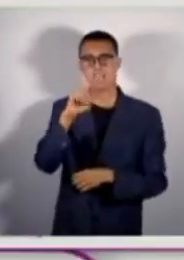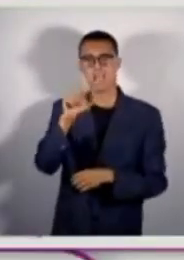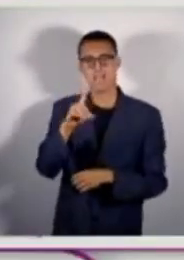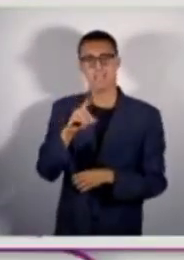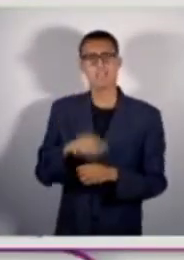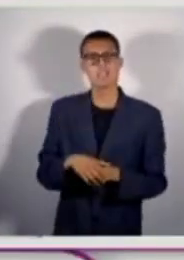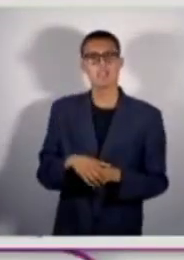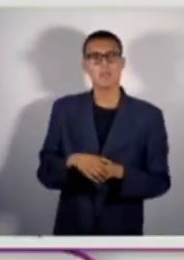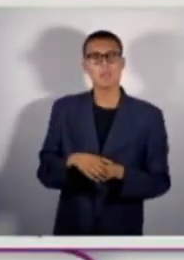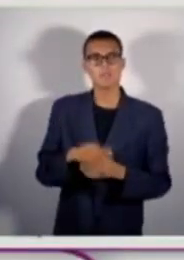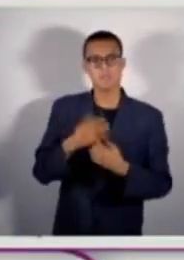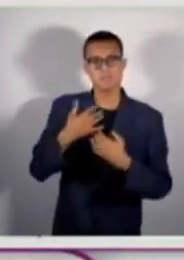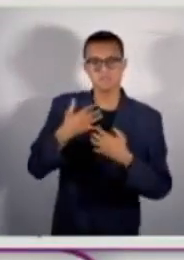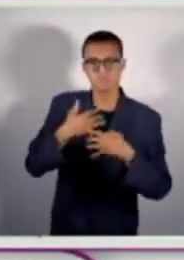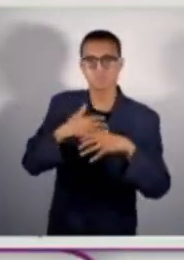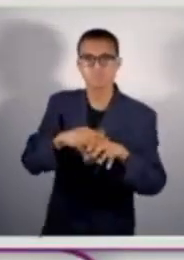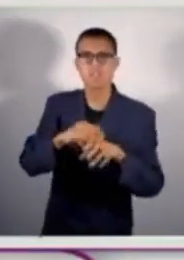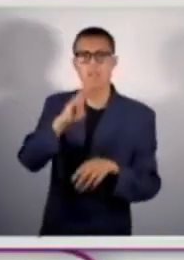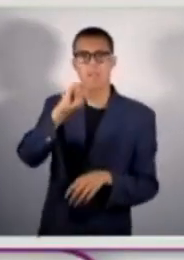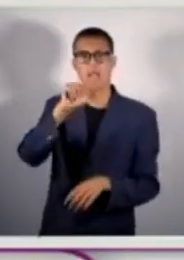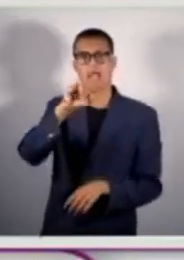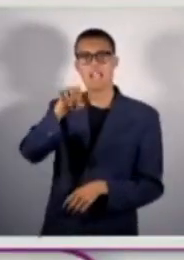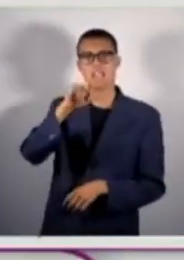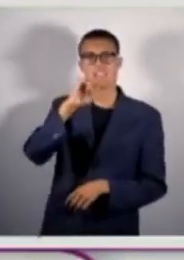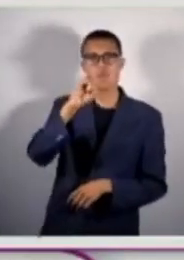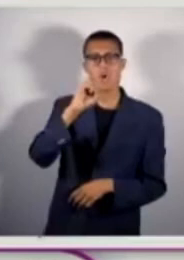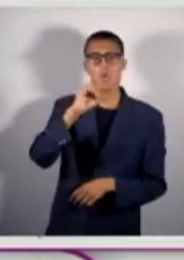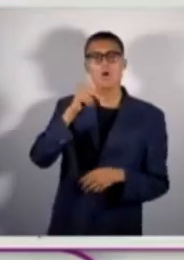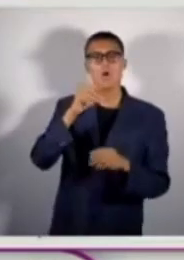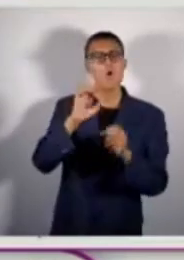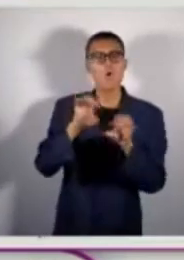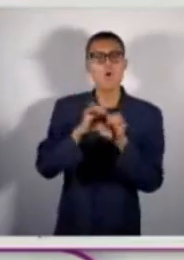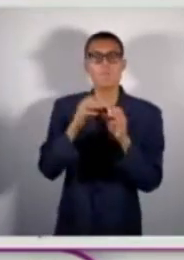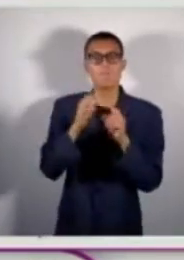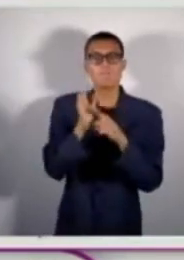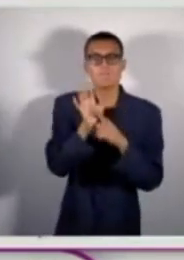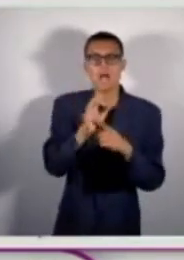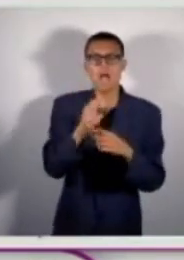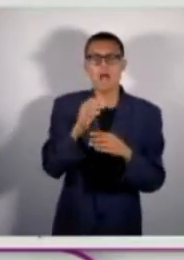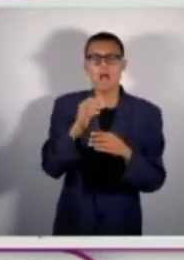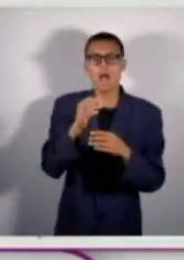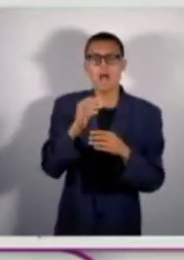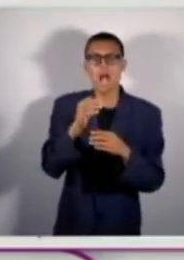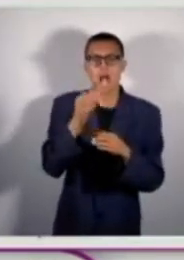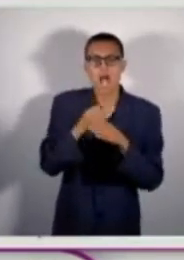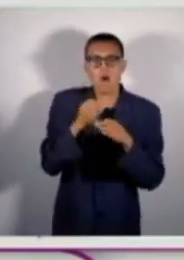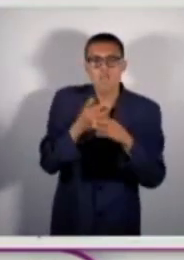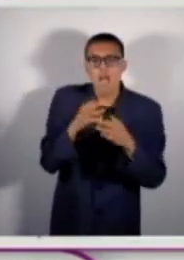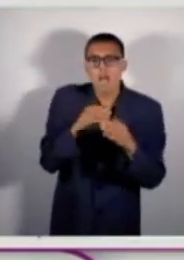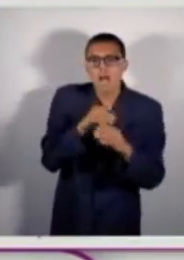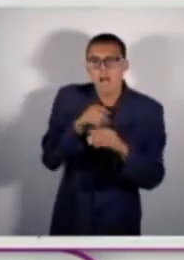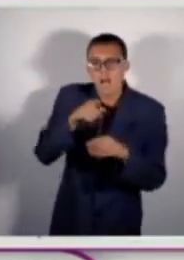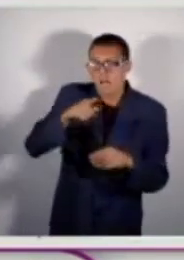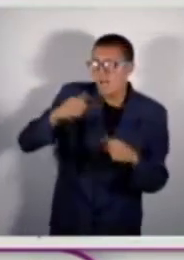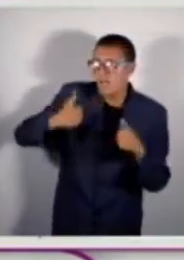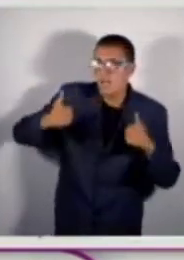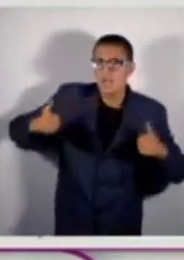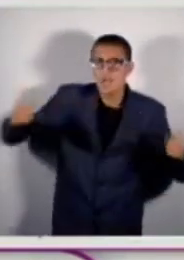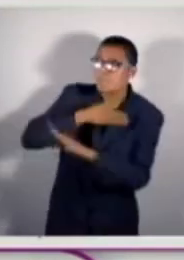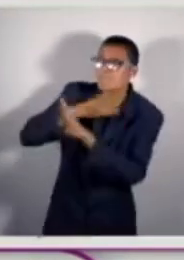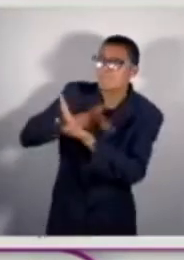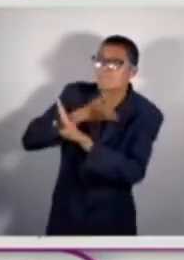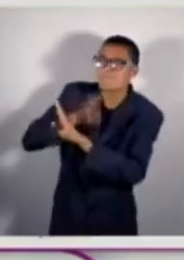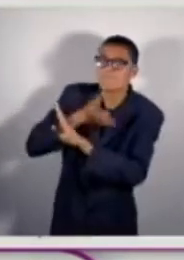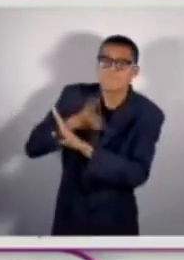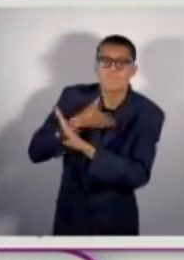motor del Bajío. Pero el modelo económico basado en mano de obra barata está destrozando el tejido social de